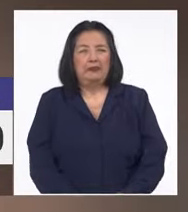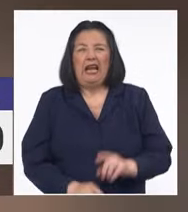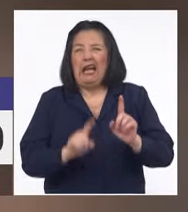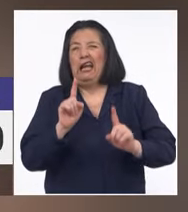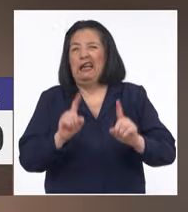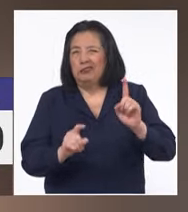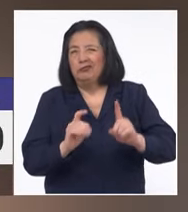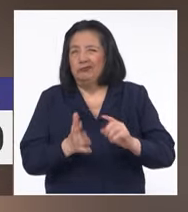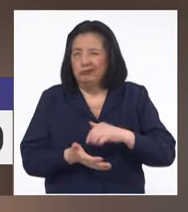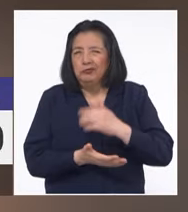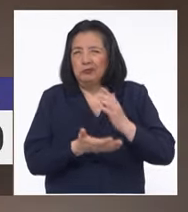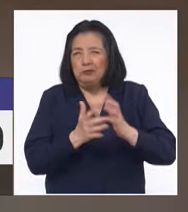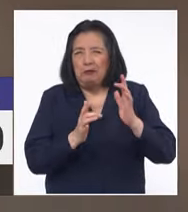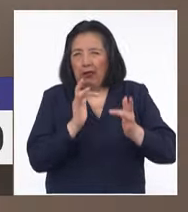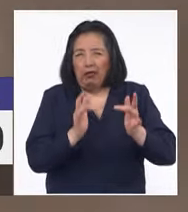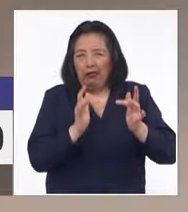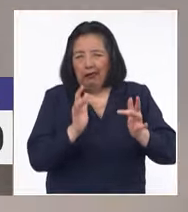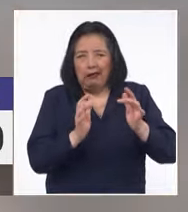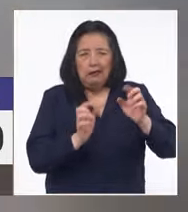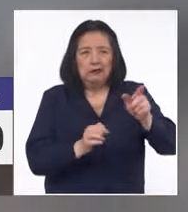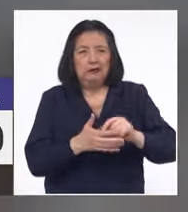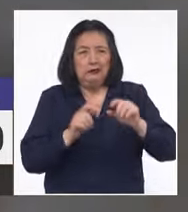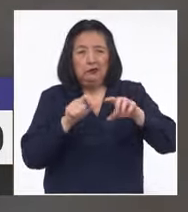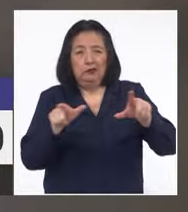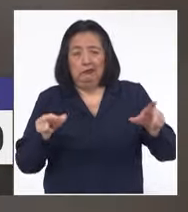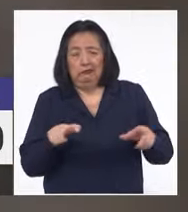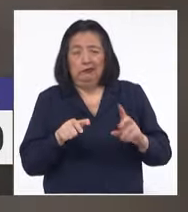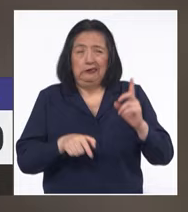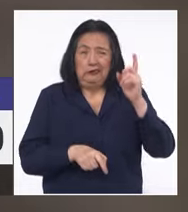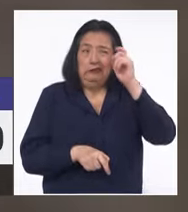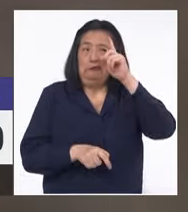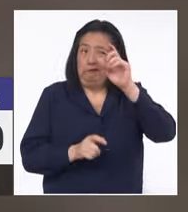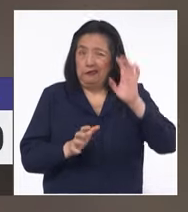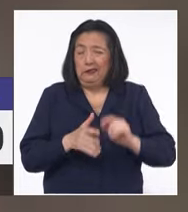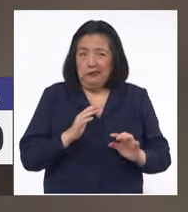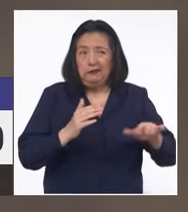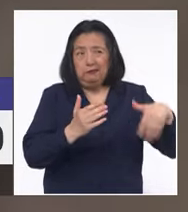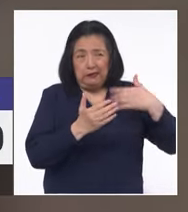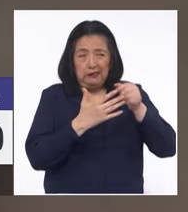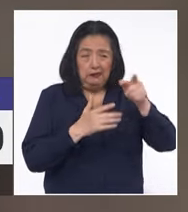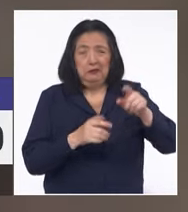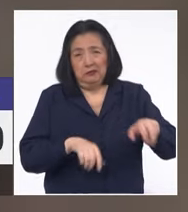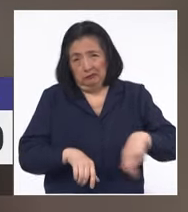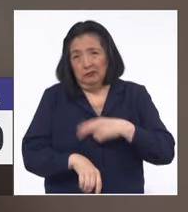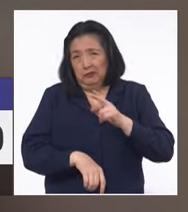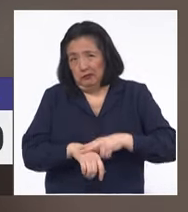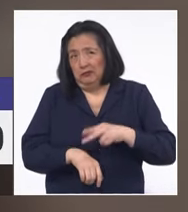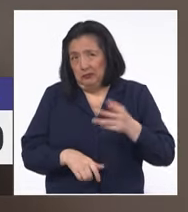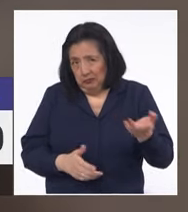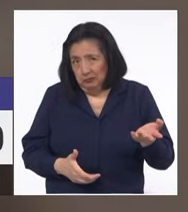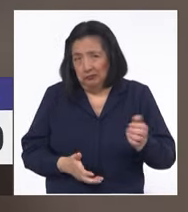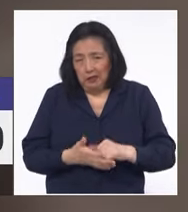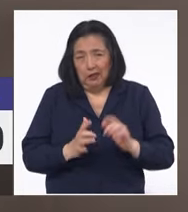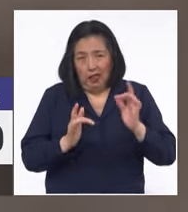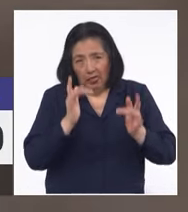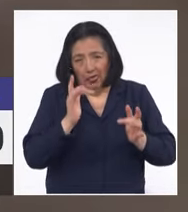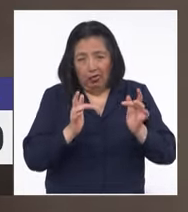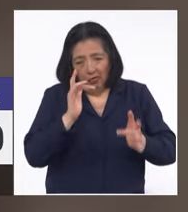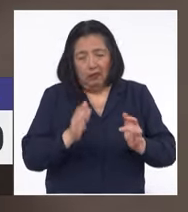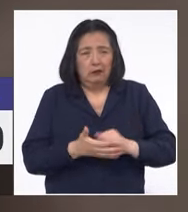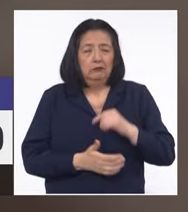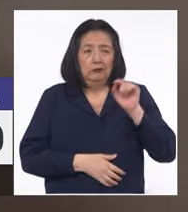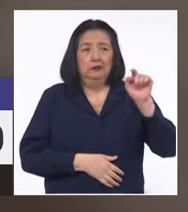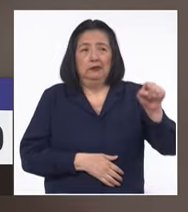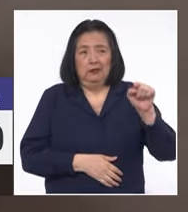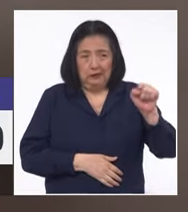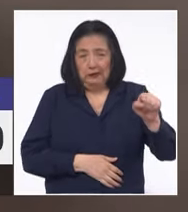Algunos problemas para estabilizar la señal, estamos en una zona de difícil acceso. Y es normal que esto suceda porque es